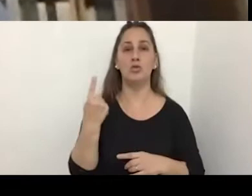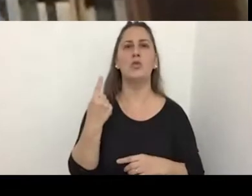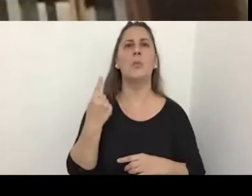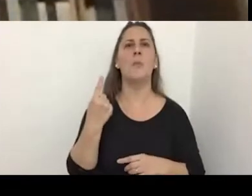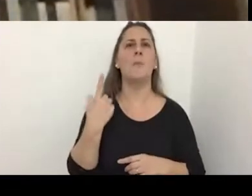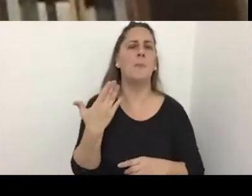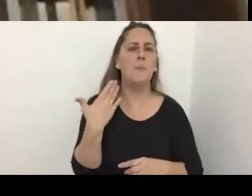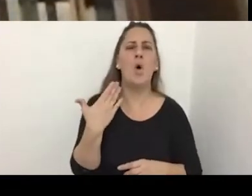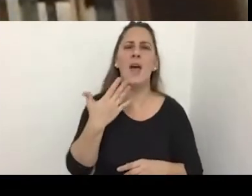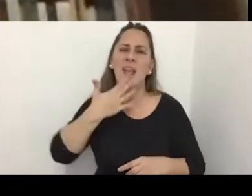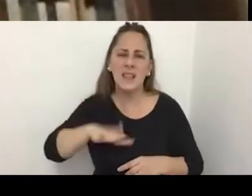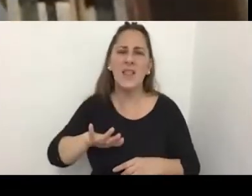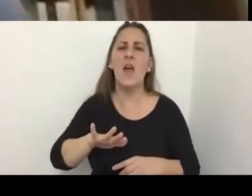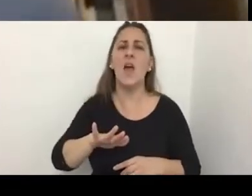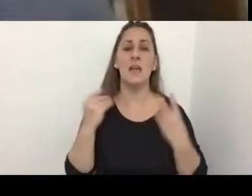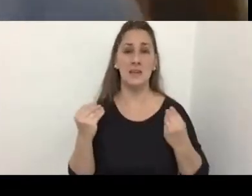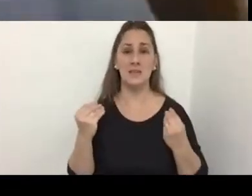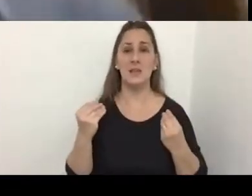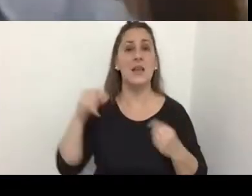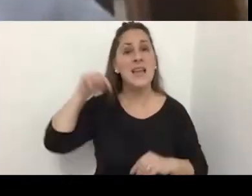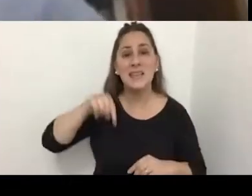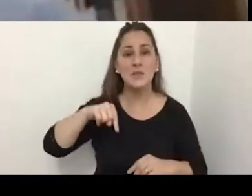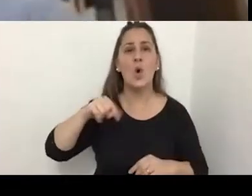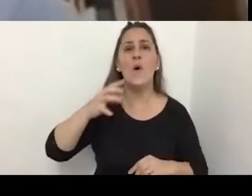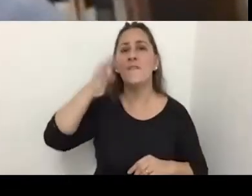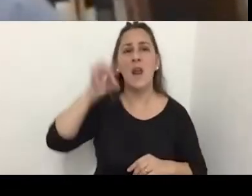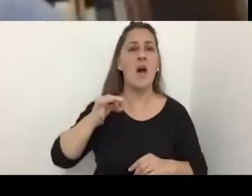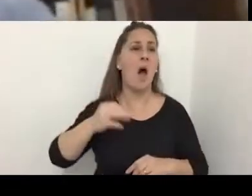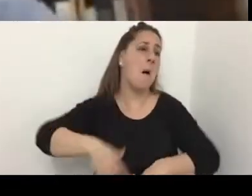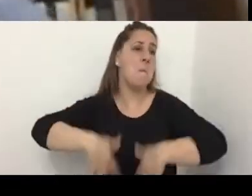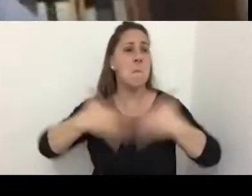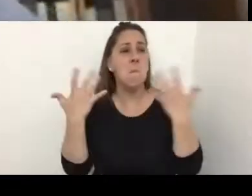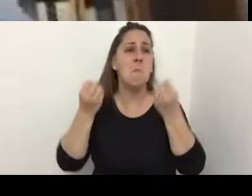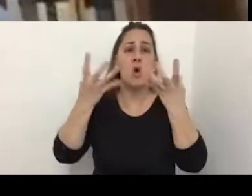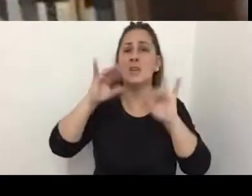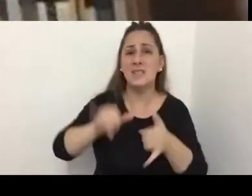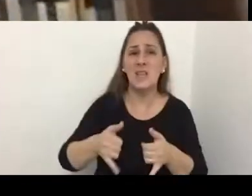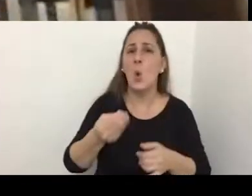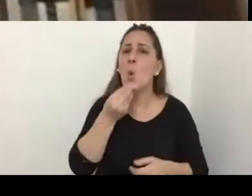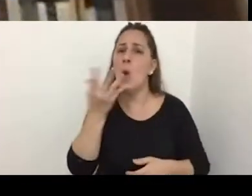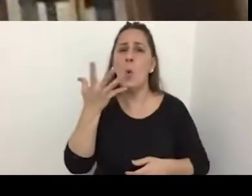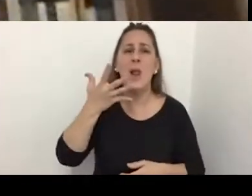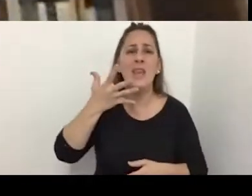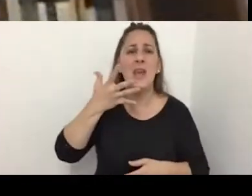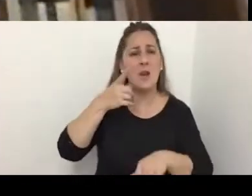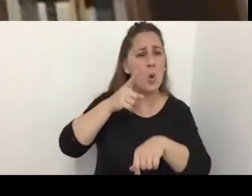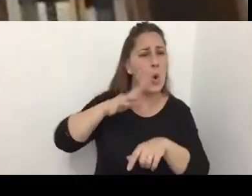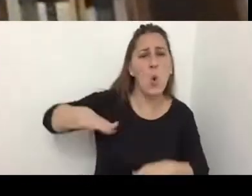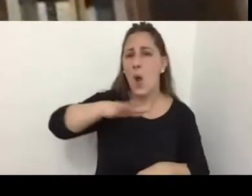y entender que esto no se da porque sí, ni los contenidos se dan en cualquier escenario.